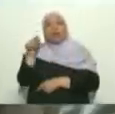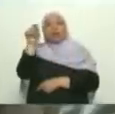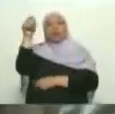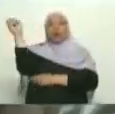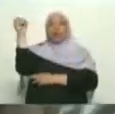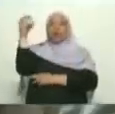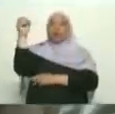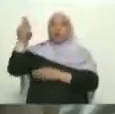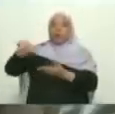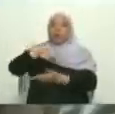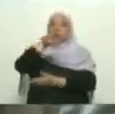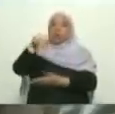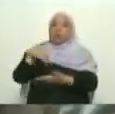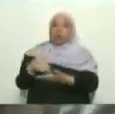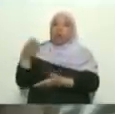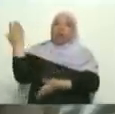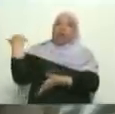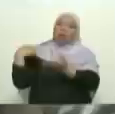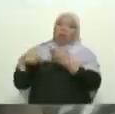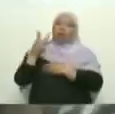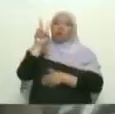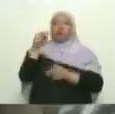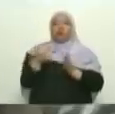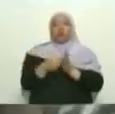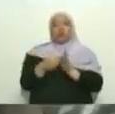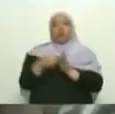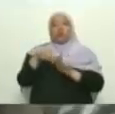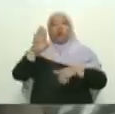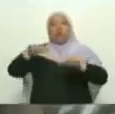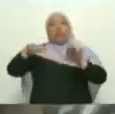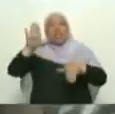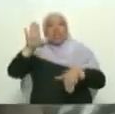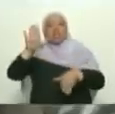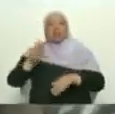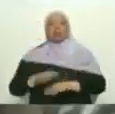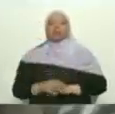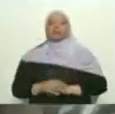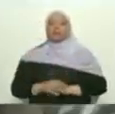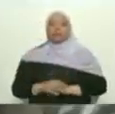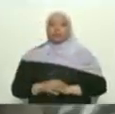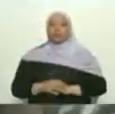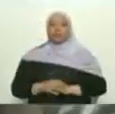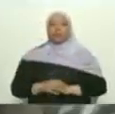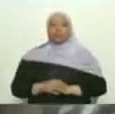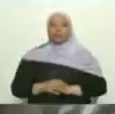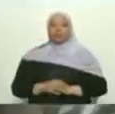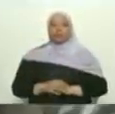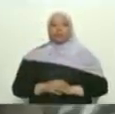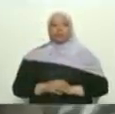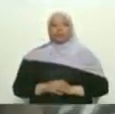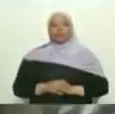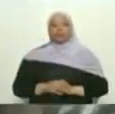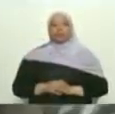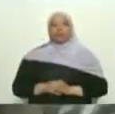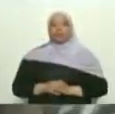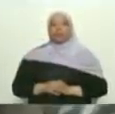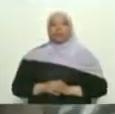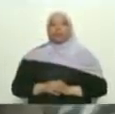Nacional de la época del año 2015, procedieron